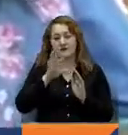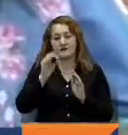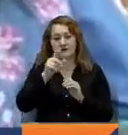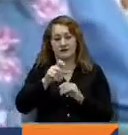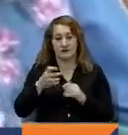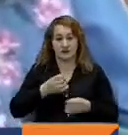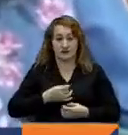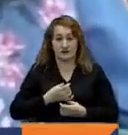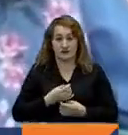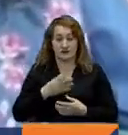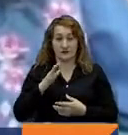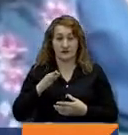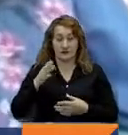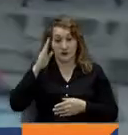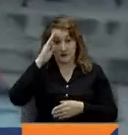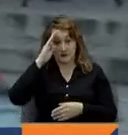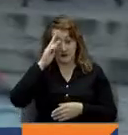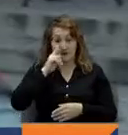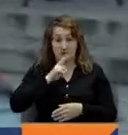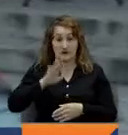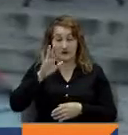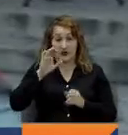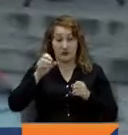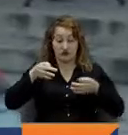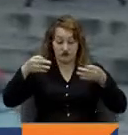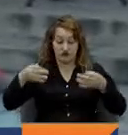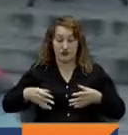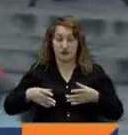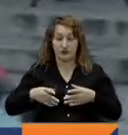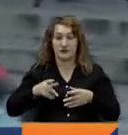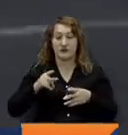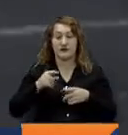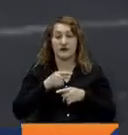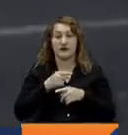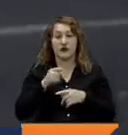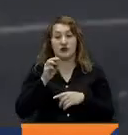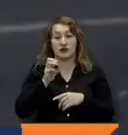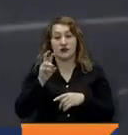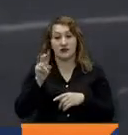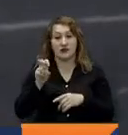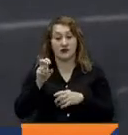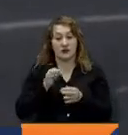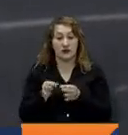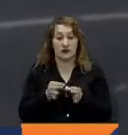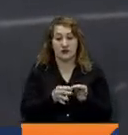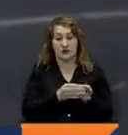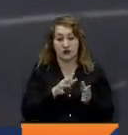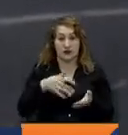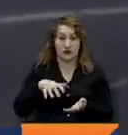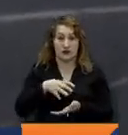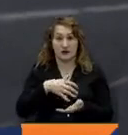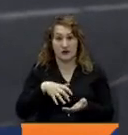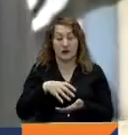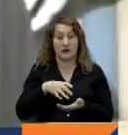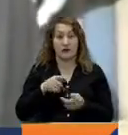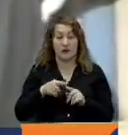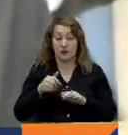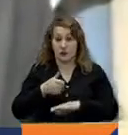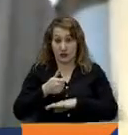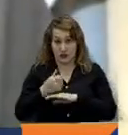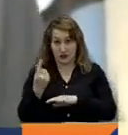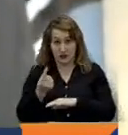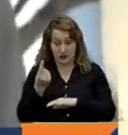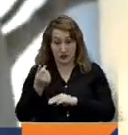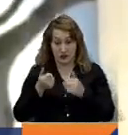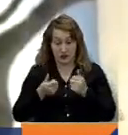la Policía Nacional garantizarán la seguridad durante esa Semana Santa en los 87 municipios del departamento de Santander. Pero las autoridades no solamente estarán